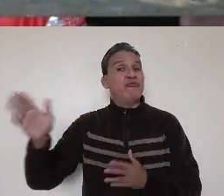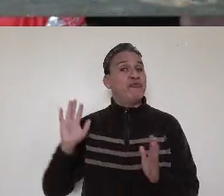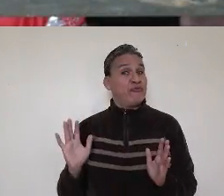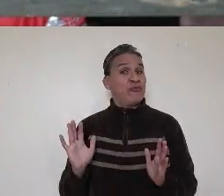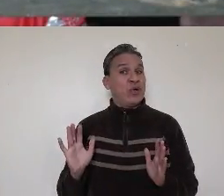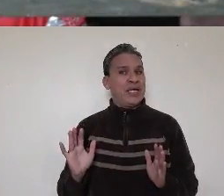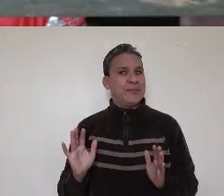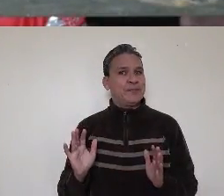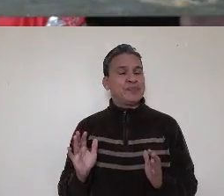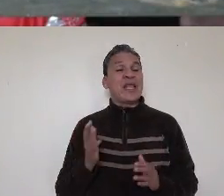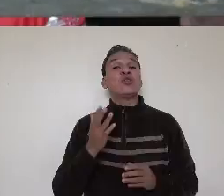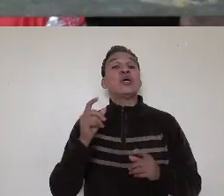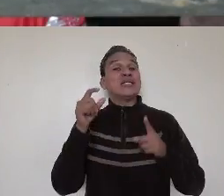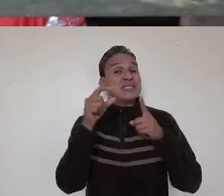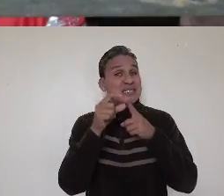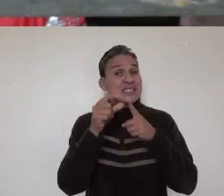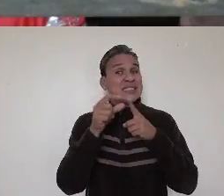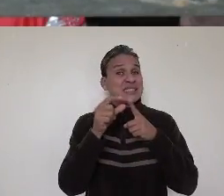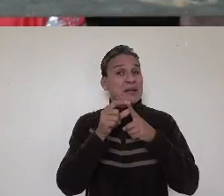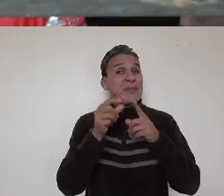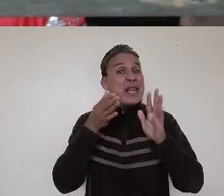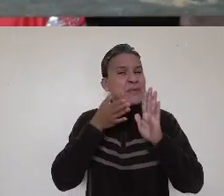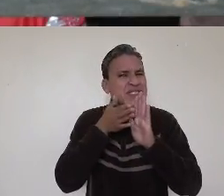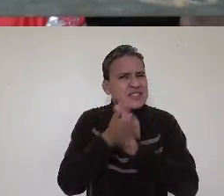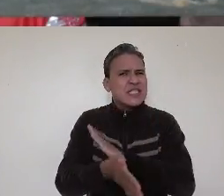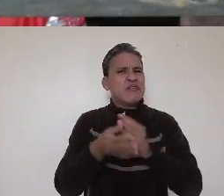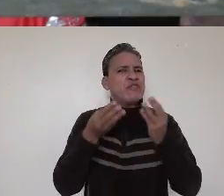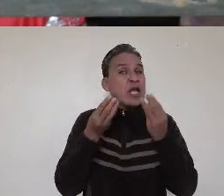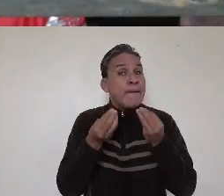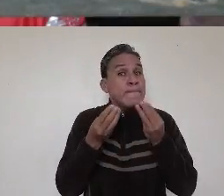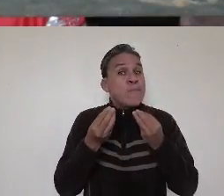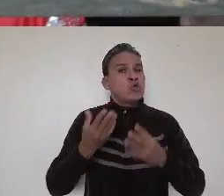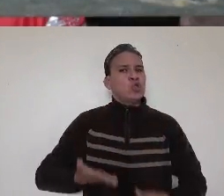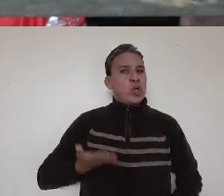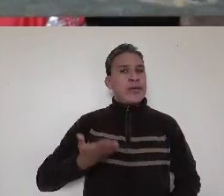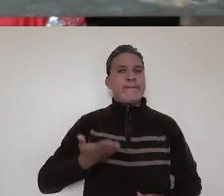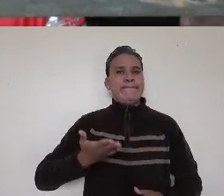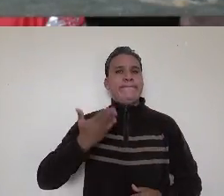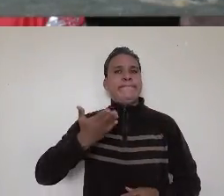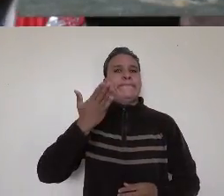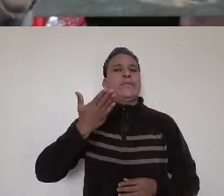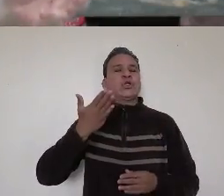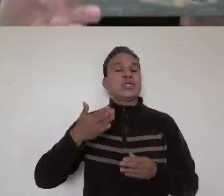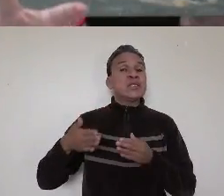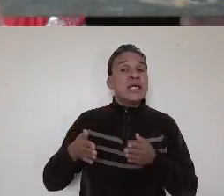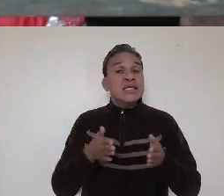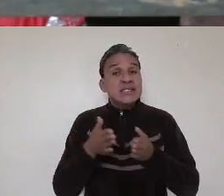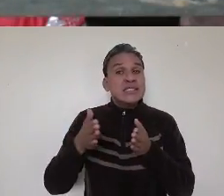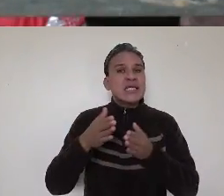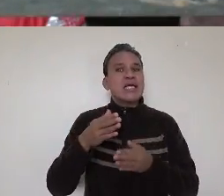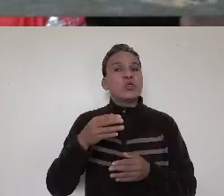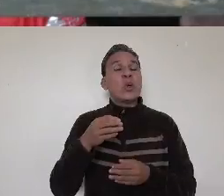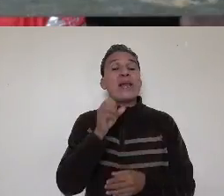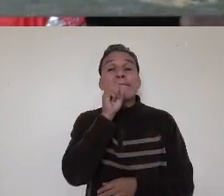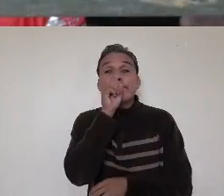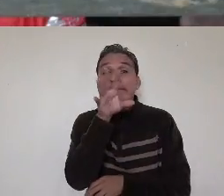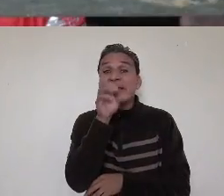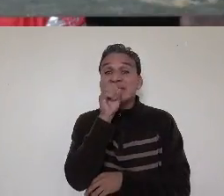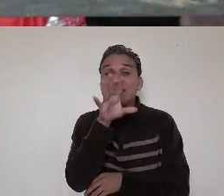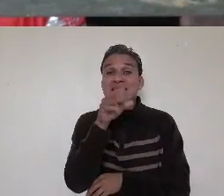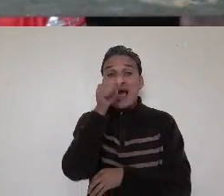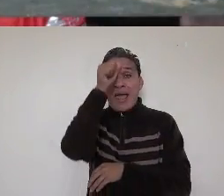Esta parábola tiene un gran significado, siguiendo un poquito todo el mensaje de estos domingos